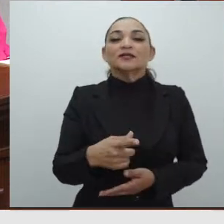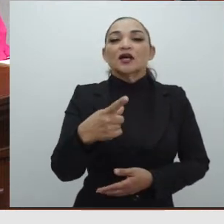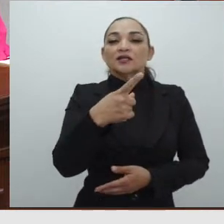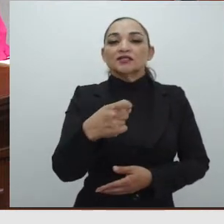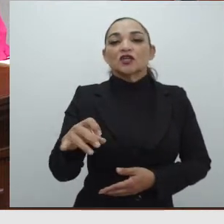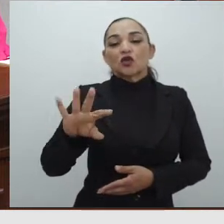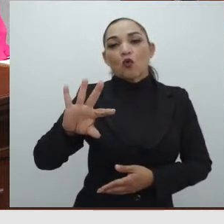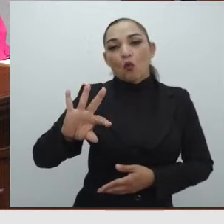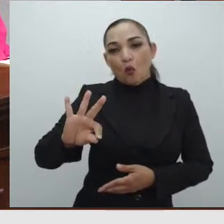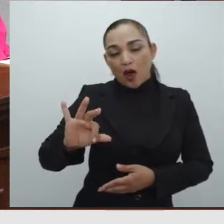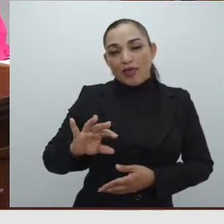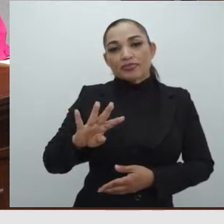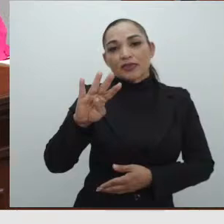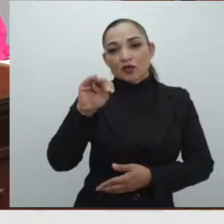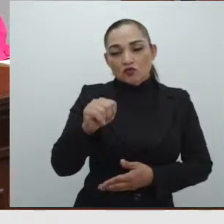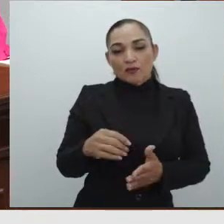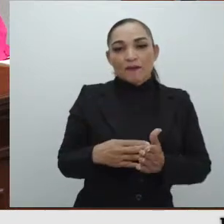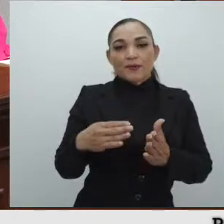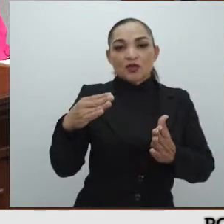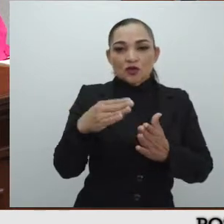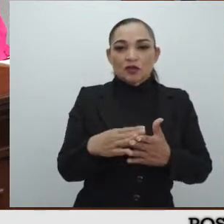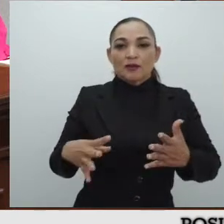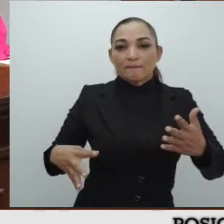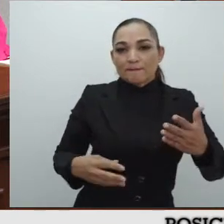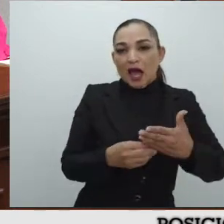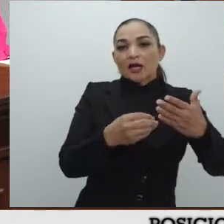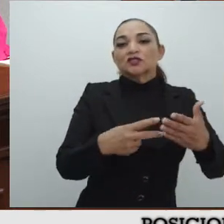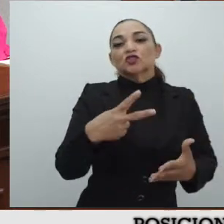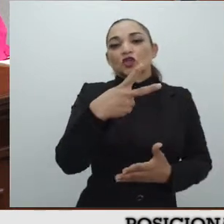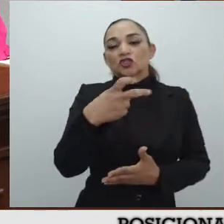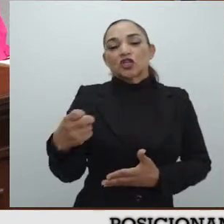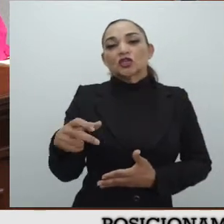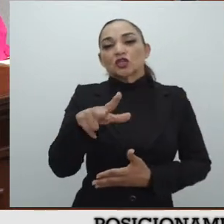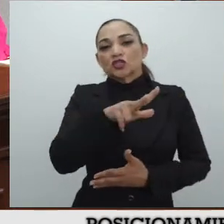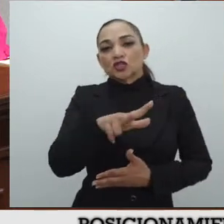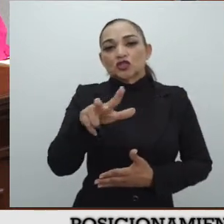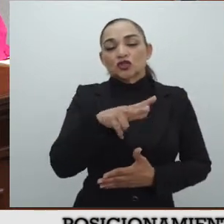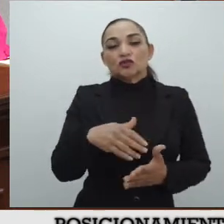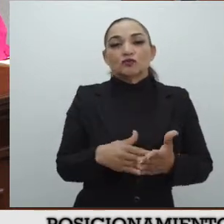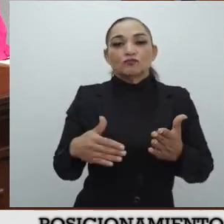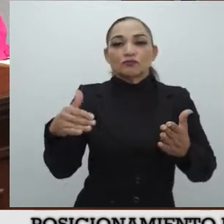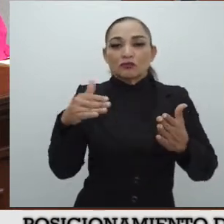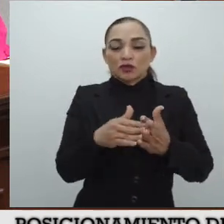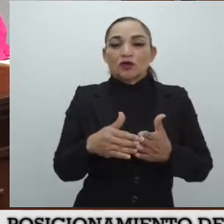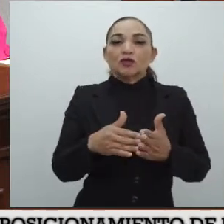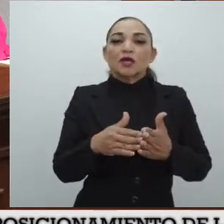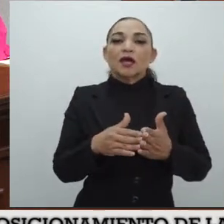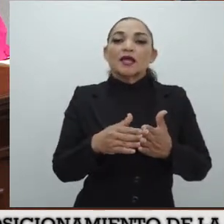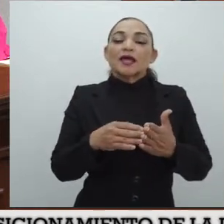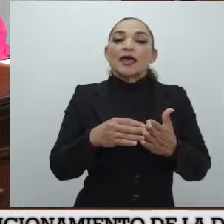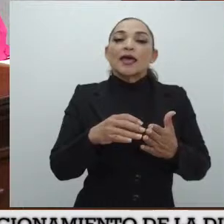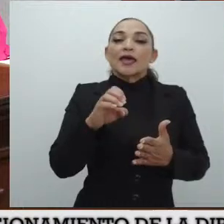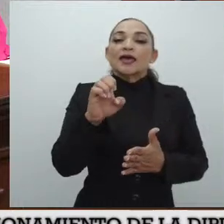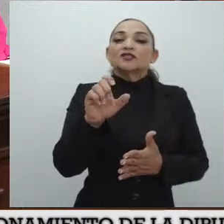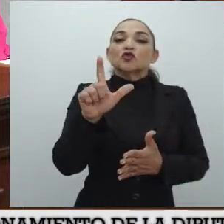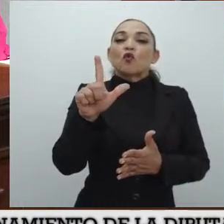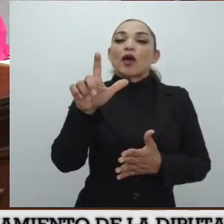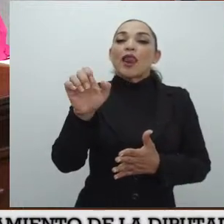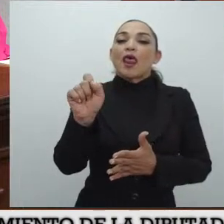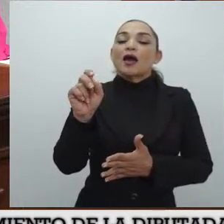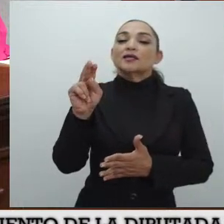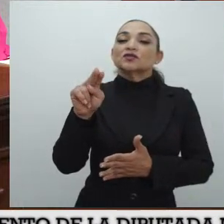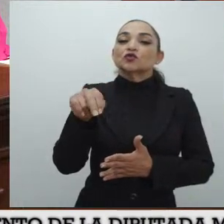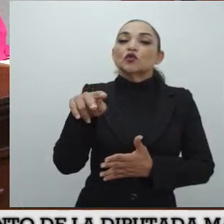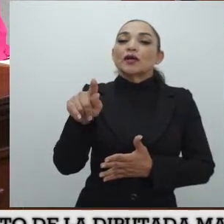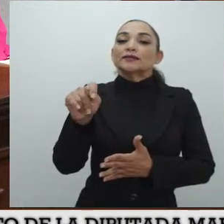149 millones más los 218 millones de la Escuela es Nuestra, que este último recurso lo administran